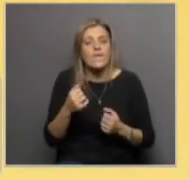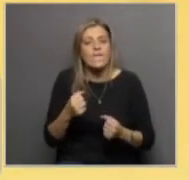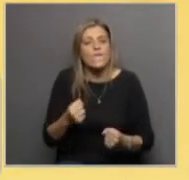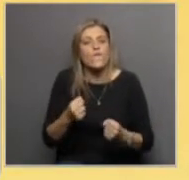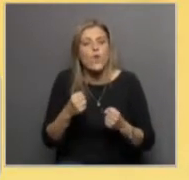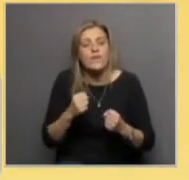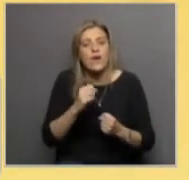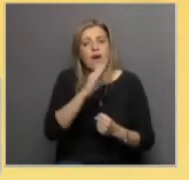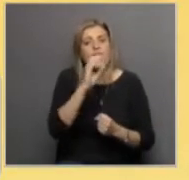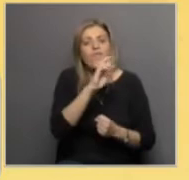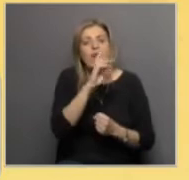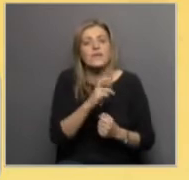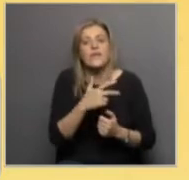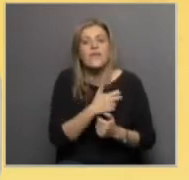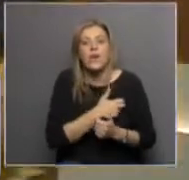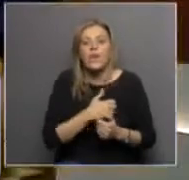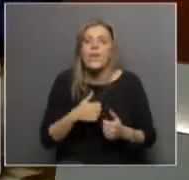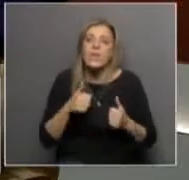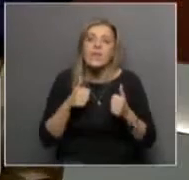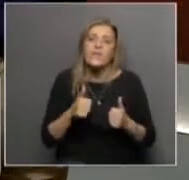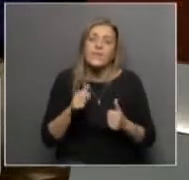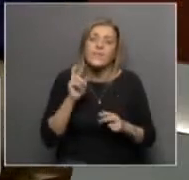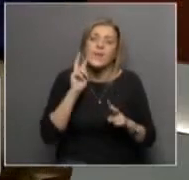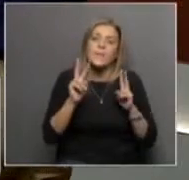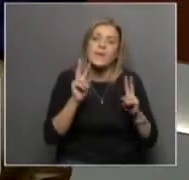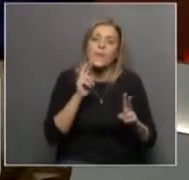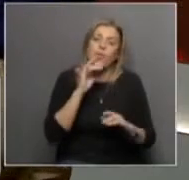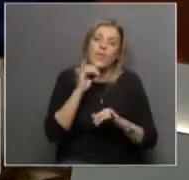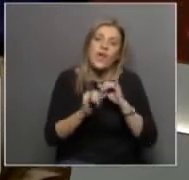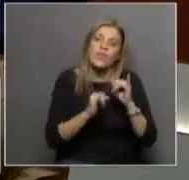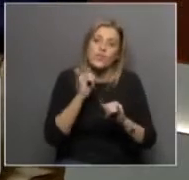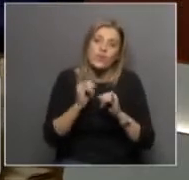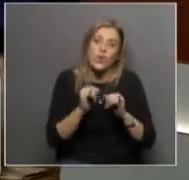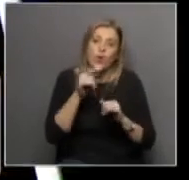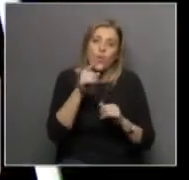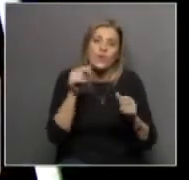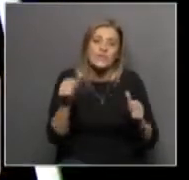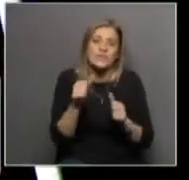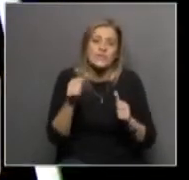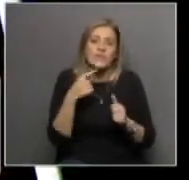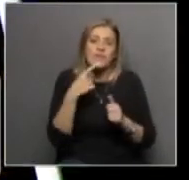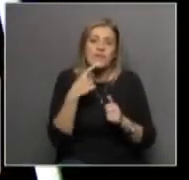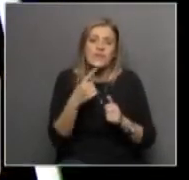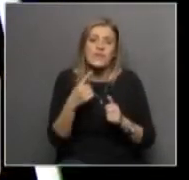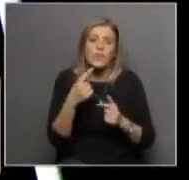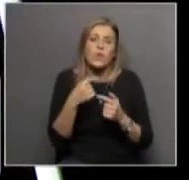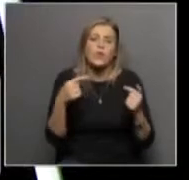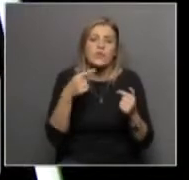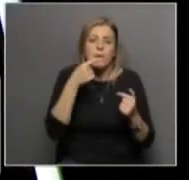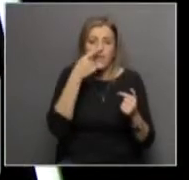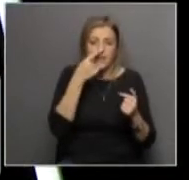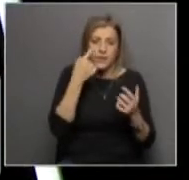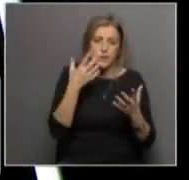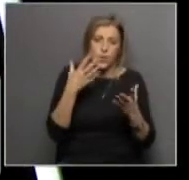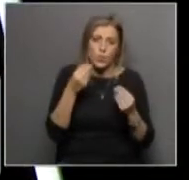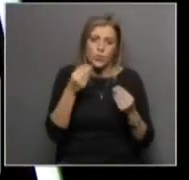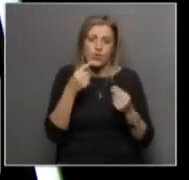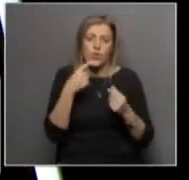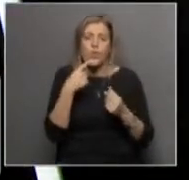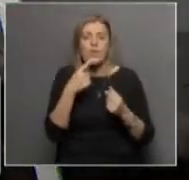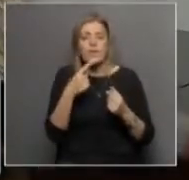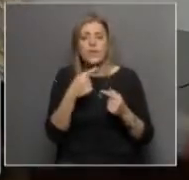de Pfizer en ese sentido también. Está bien, mientras vemos esos datos en pantalla, usted hizo mención a algo que me interesa mucho detenerme, doctor,